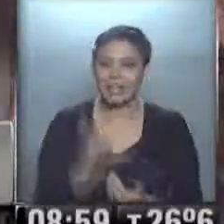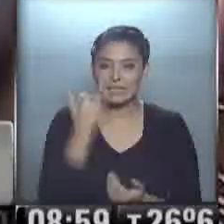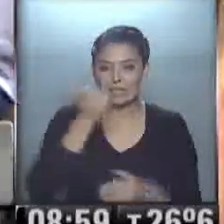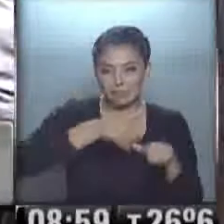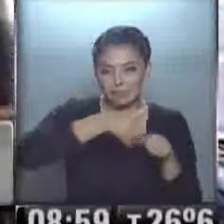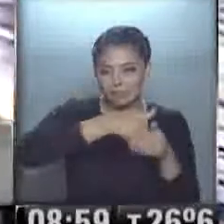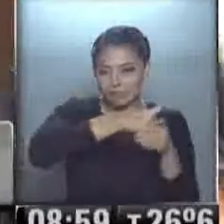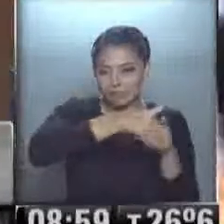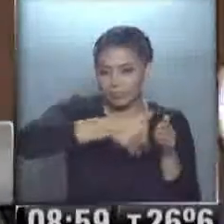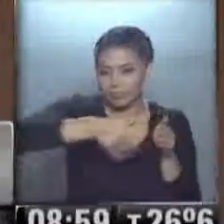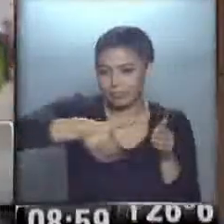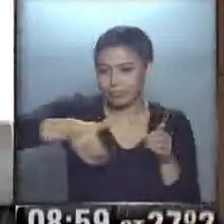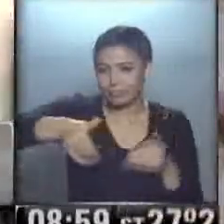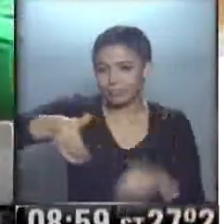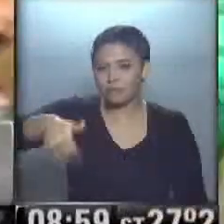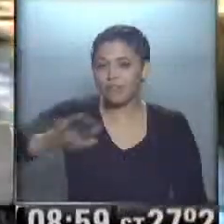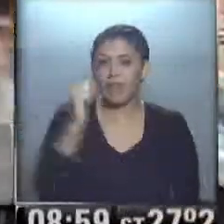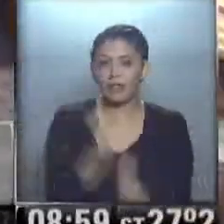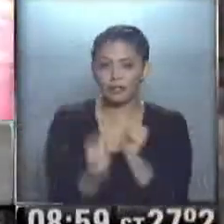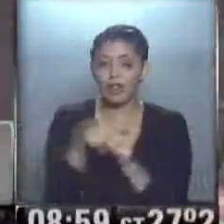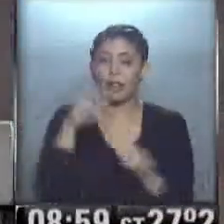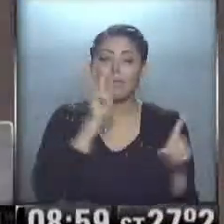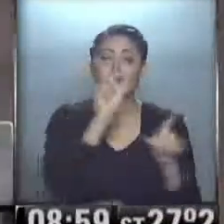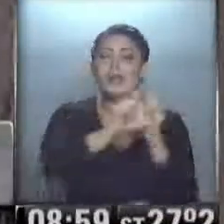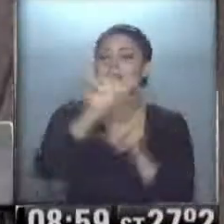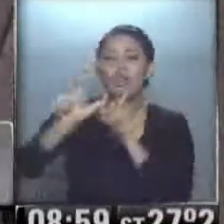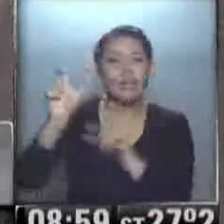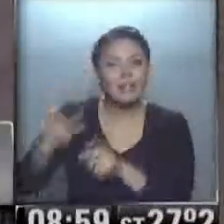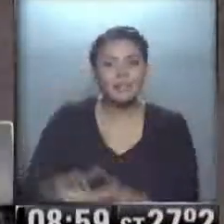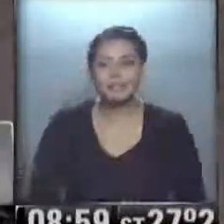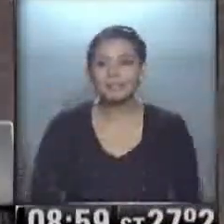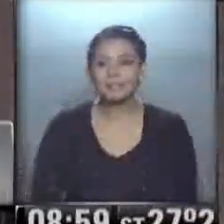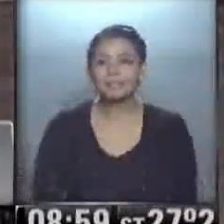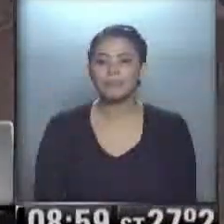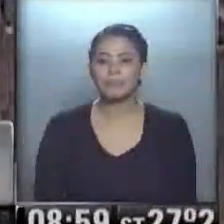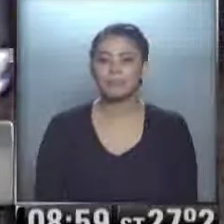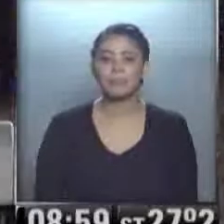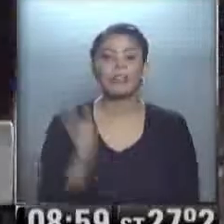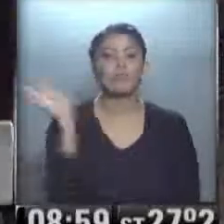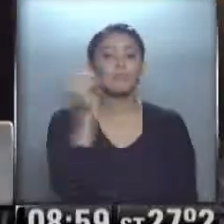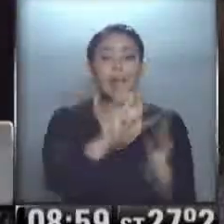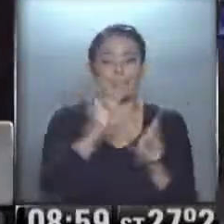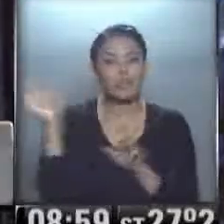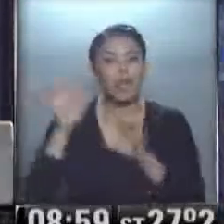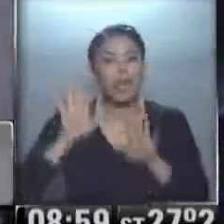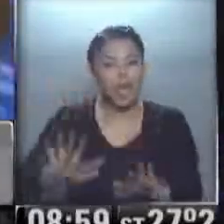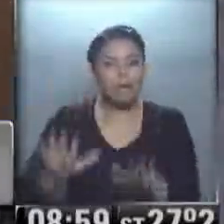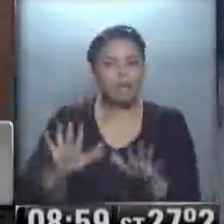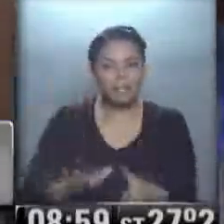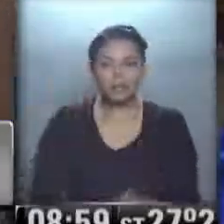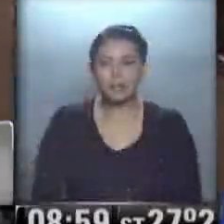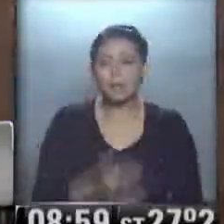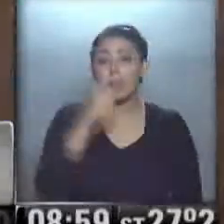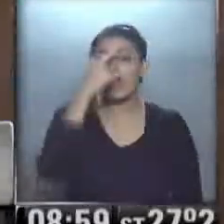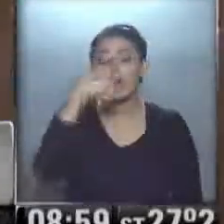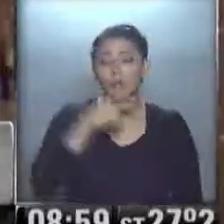partir rumbo a rosario vemos la gente como como está esperando lo último que